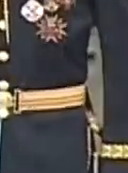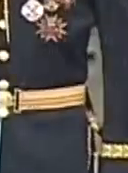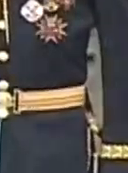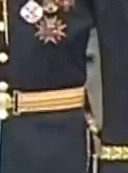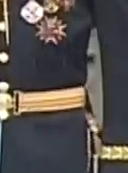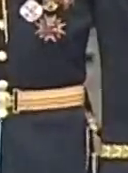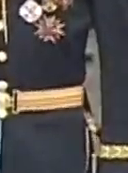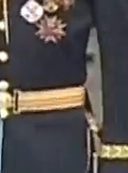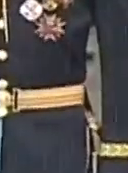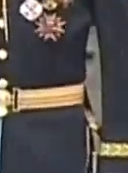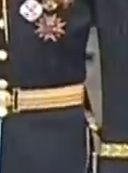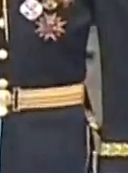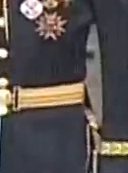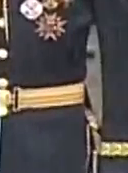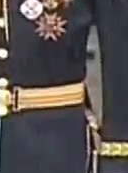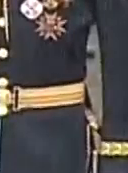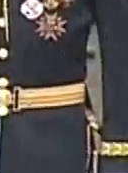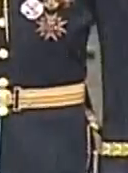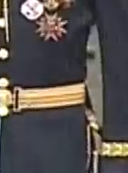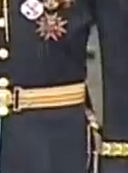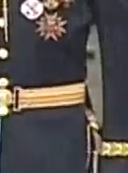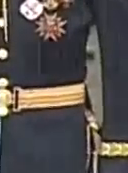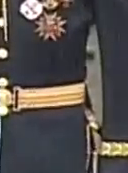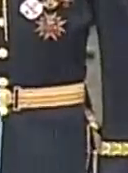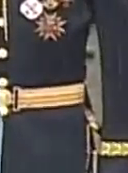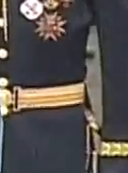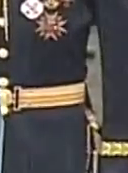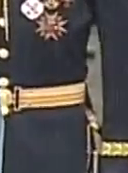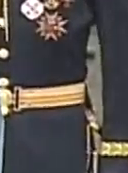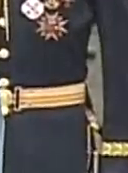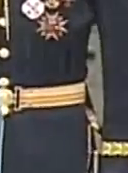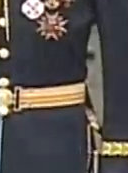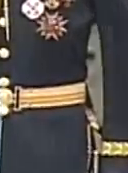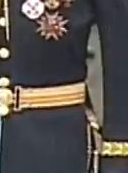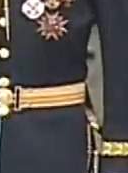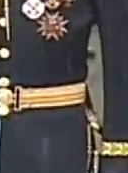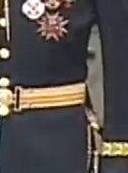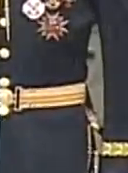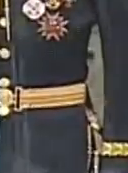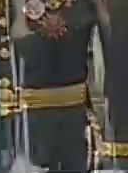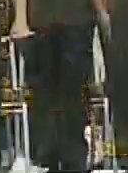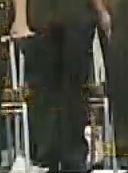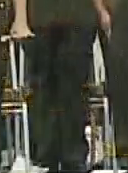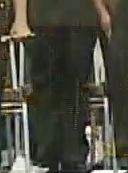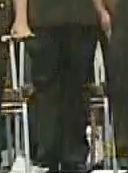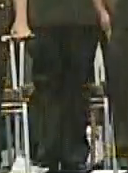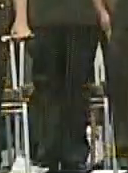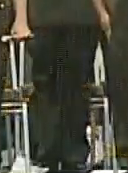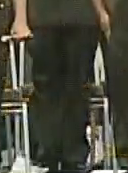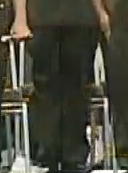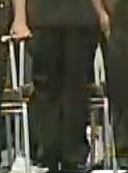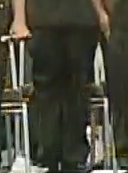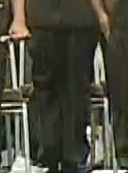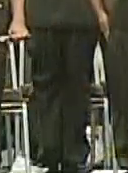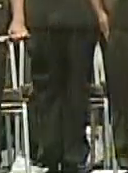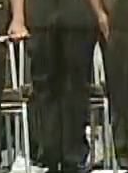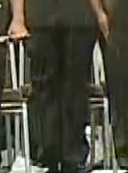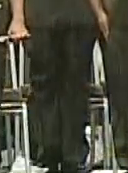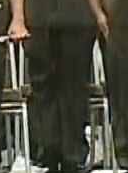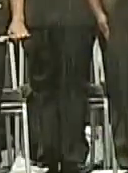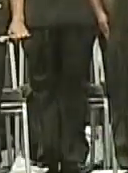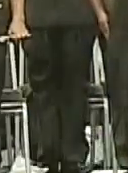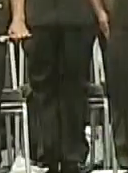Paseo Monumental Los Próceres hasta el Teatro Municipal, donde María Jiménez tiene importante información a esta